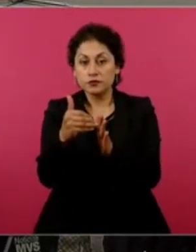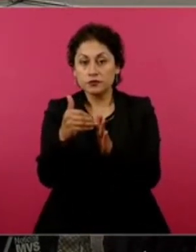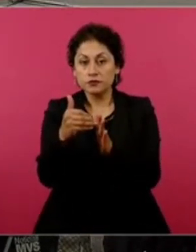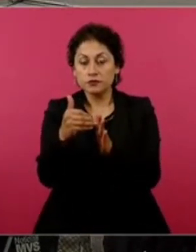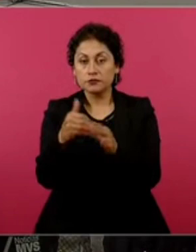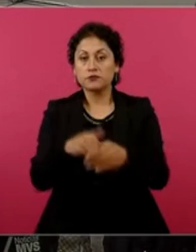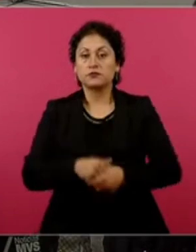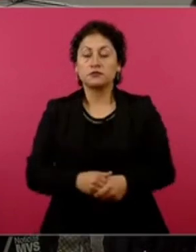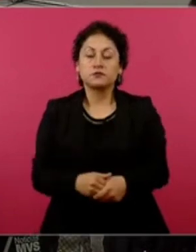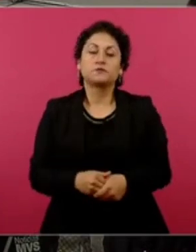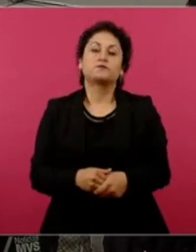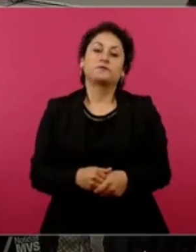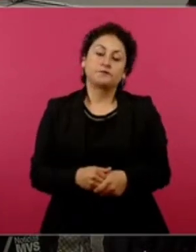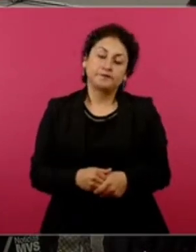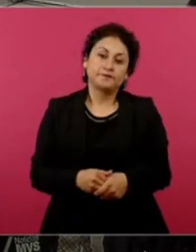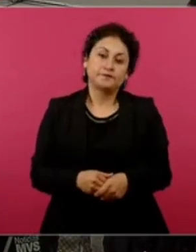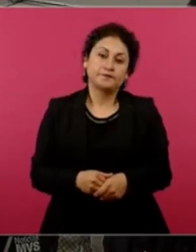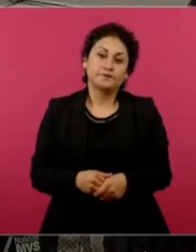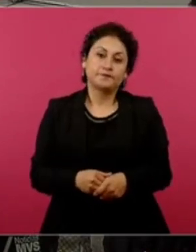Bueno,